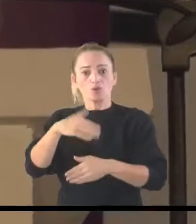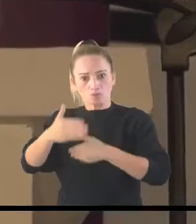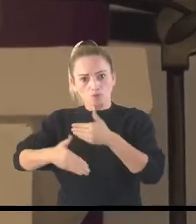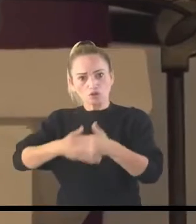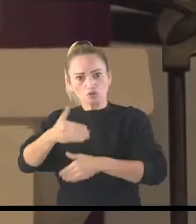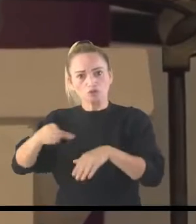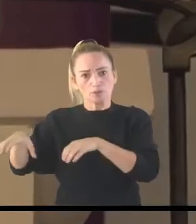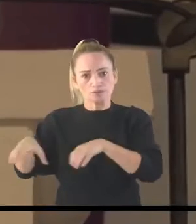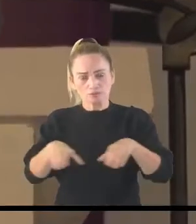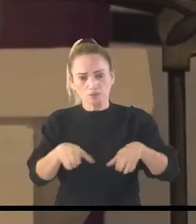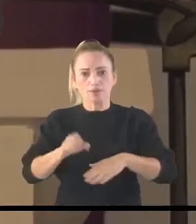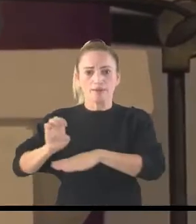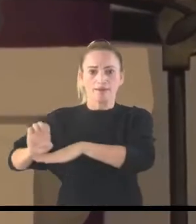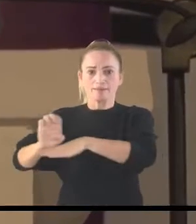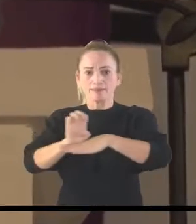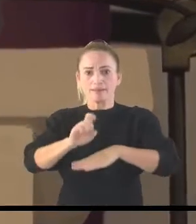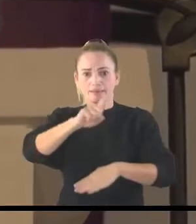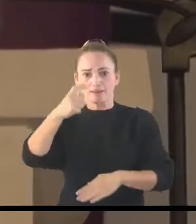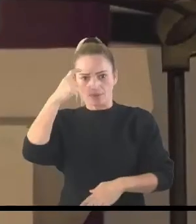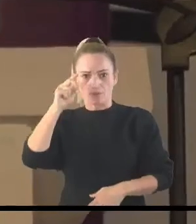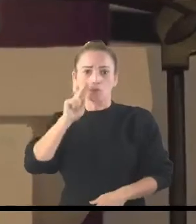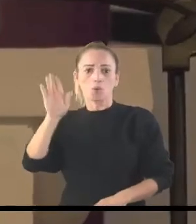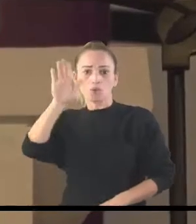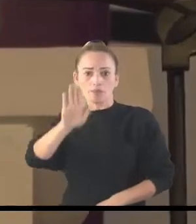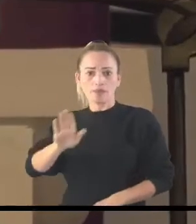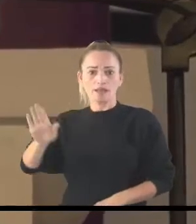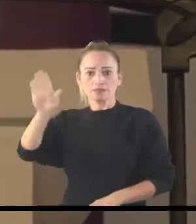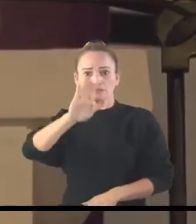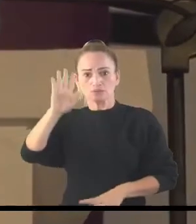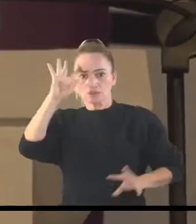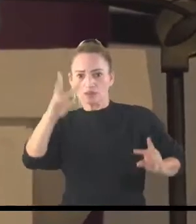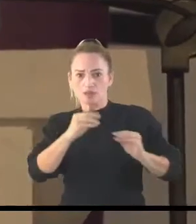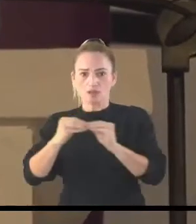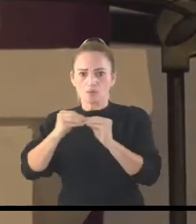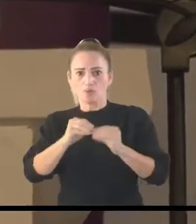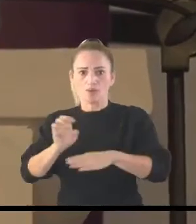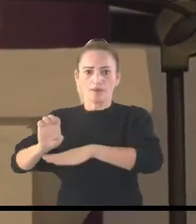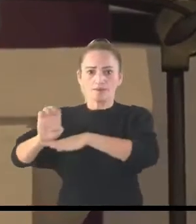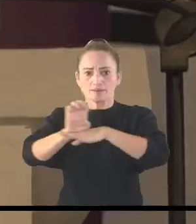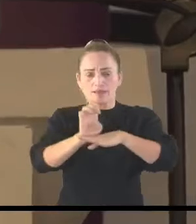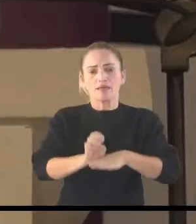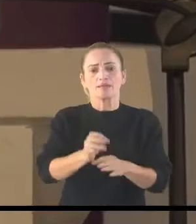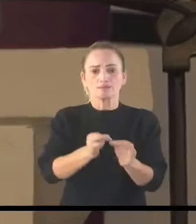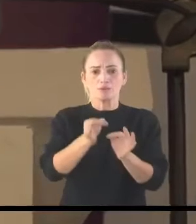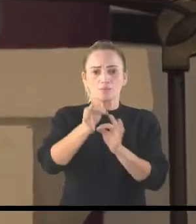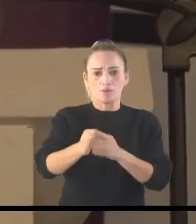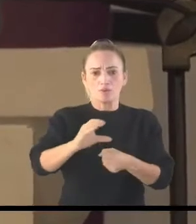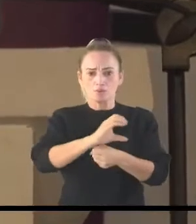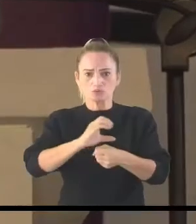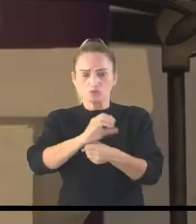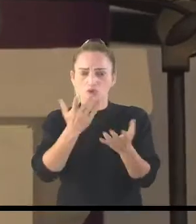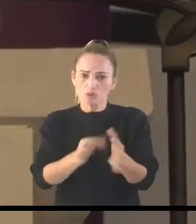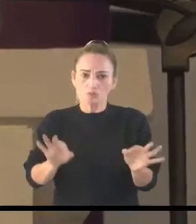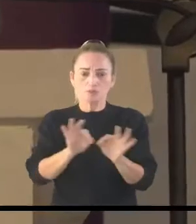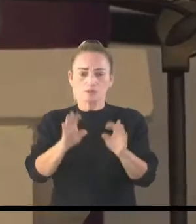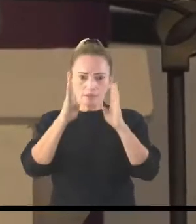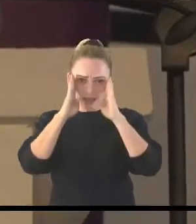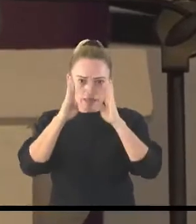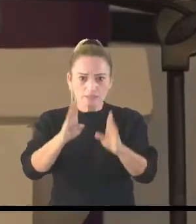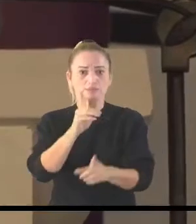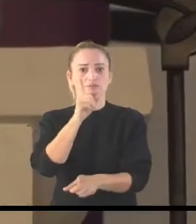desarrollo de acciones de las entidades del gobierno nacional en coordinación con las entidades territoriales en una atención